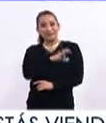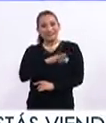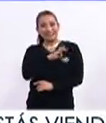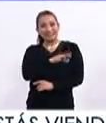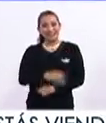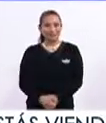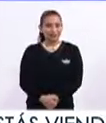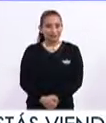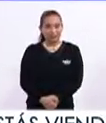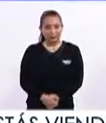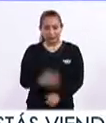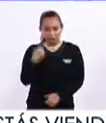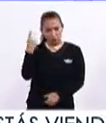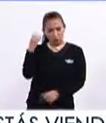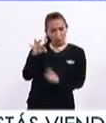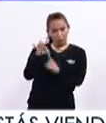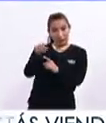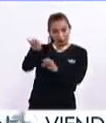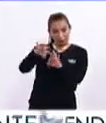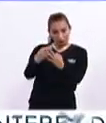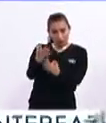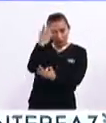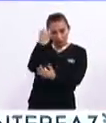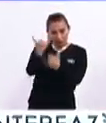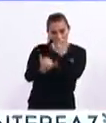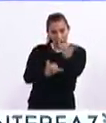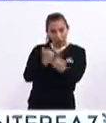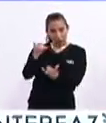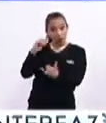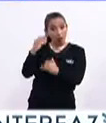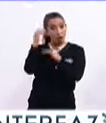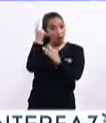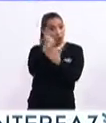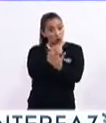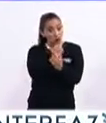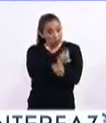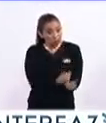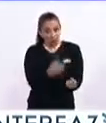felicidad. Hay que destacar que este tipo de aprendizaje no se limita